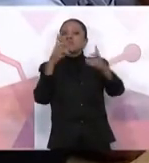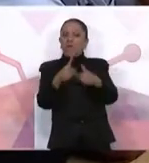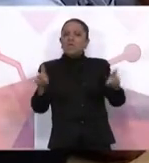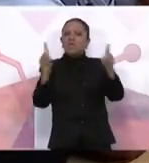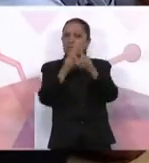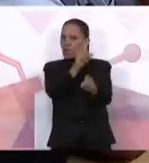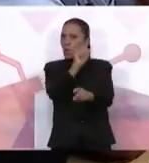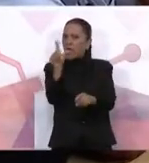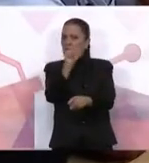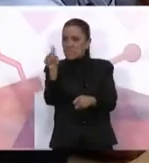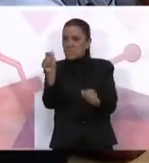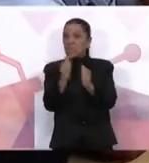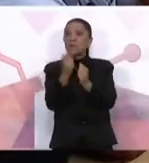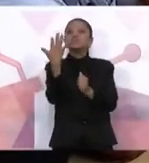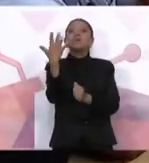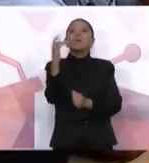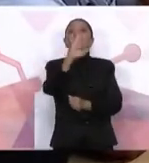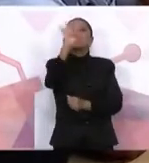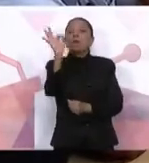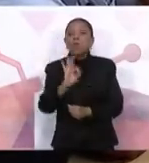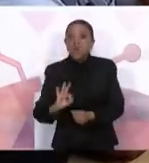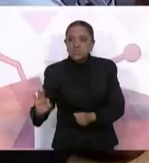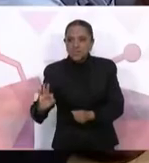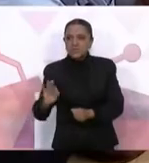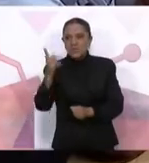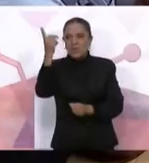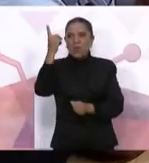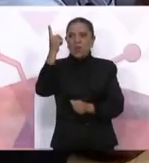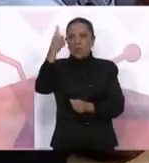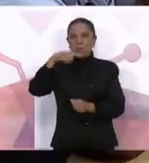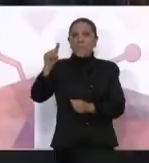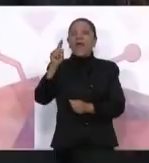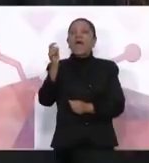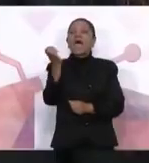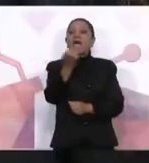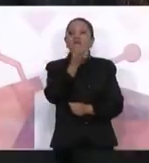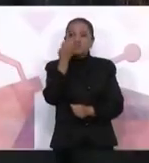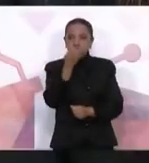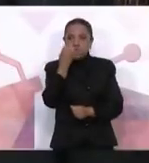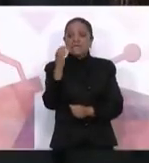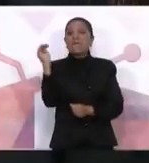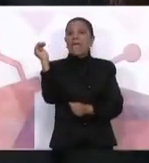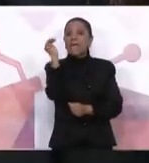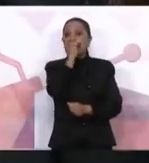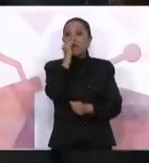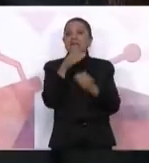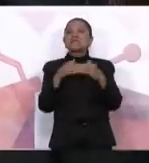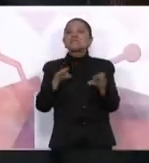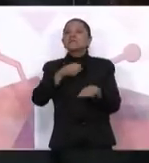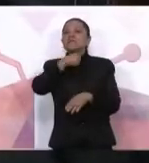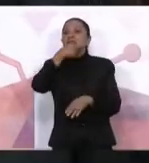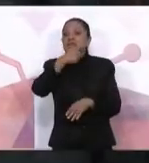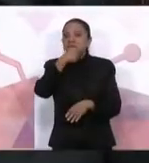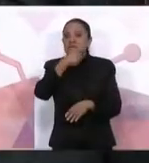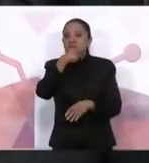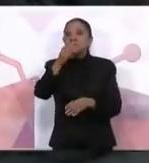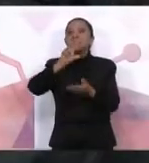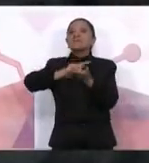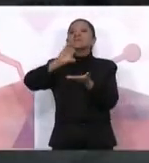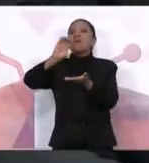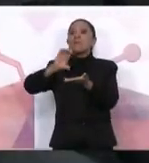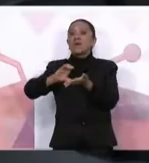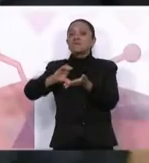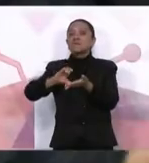50% de descuento estudiantes y gratis sin costo ancianos y discapacitados el asunto es que los